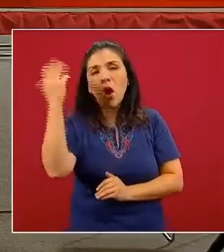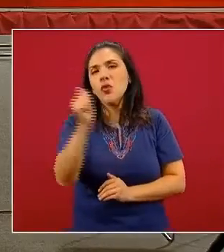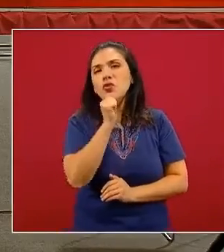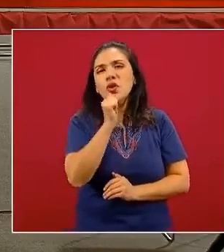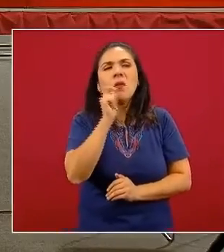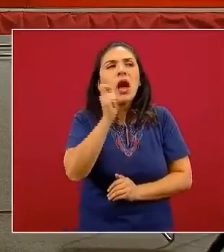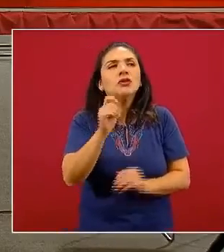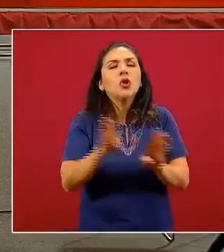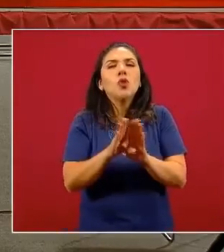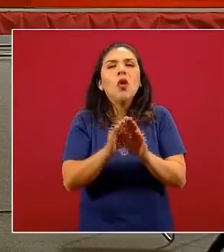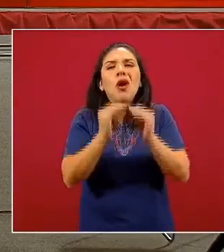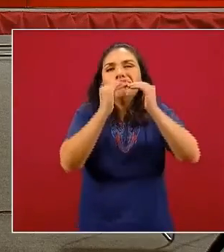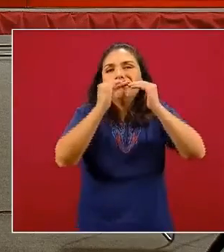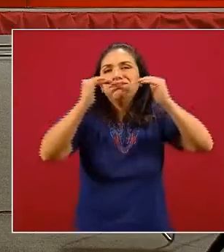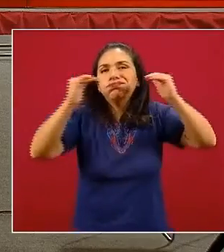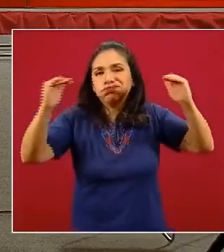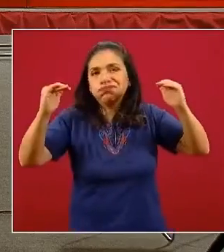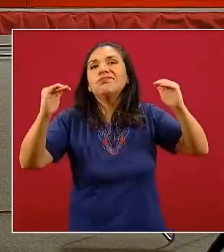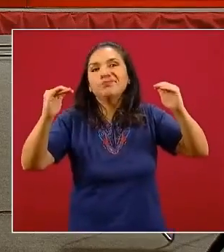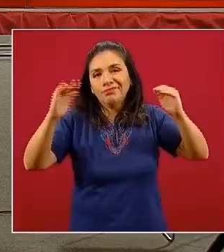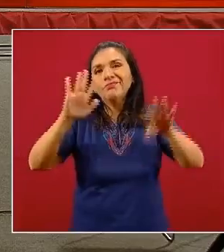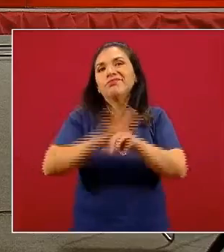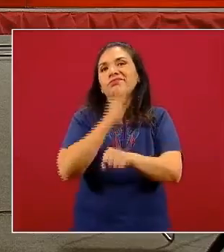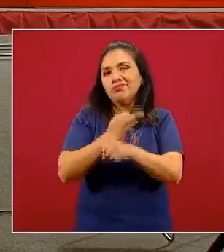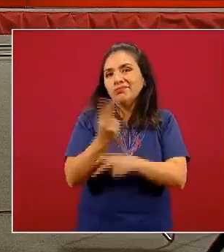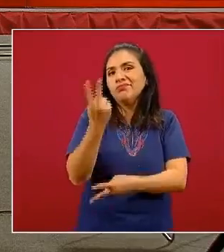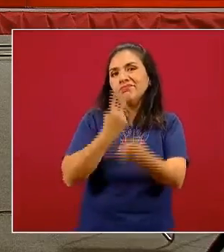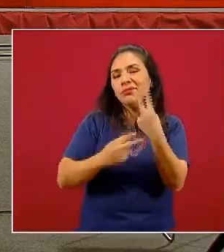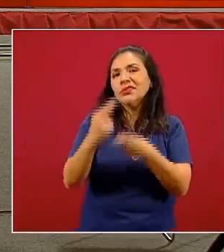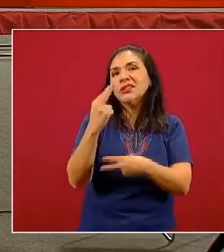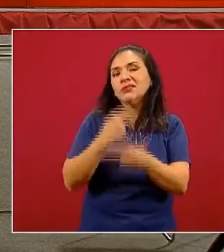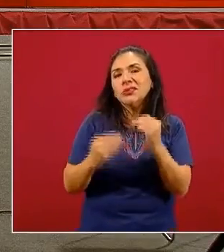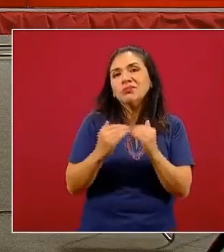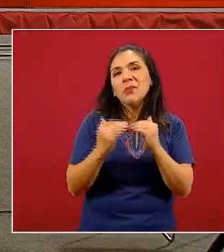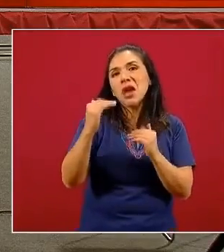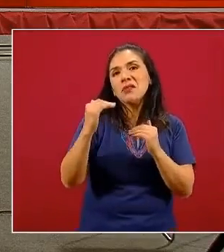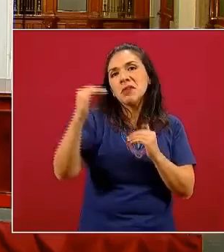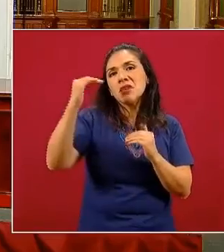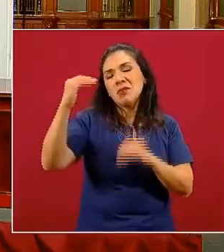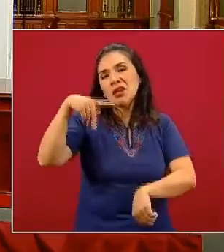sino en una meseta, pero con cierto crecimiento de la epidemia.